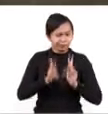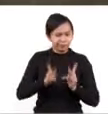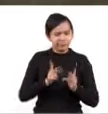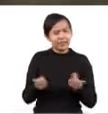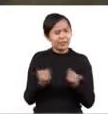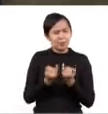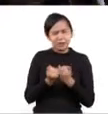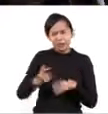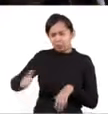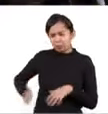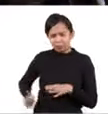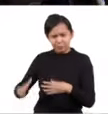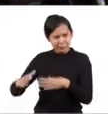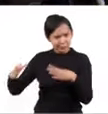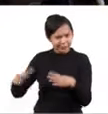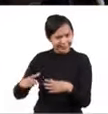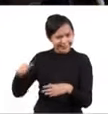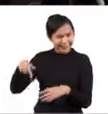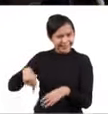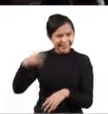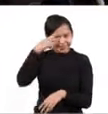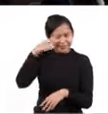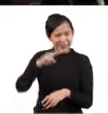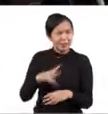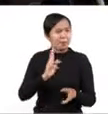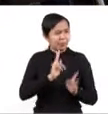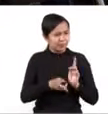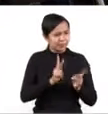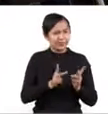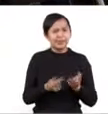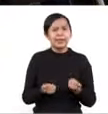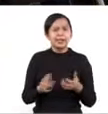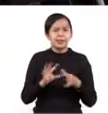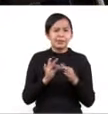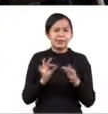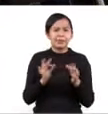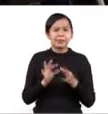mexicano. Y por supuesto, comentamos mucho el presente, un presente totalmente